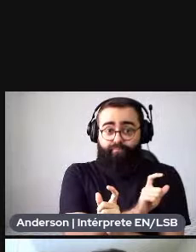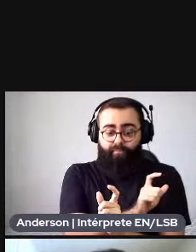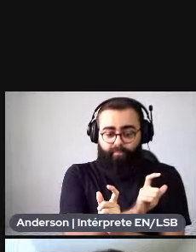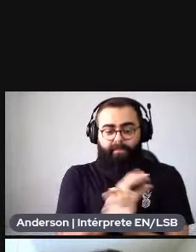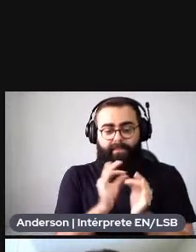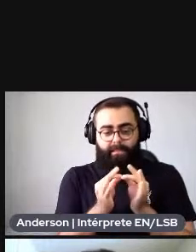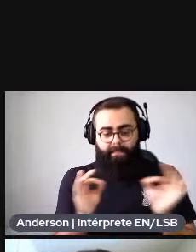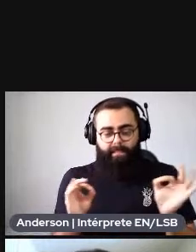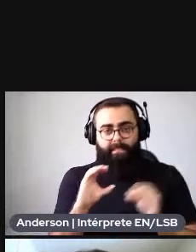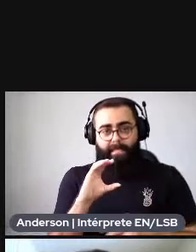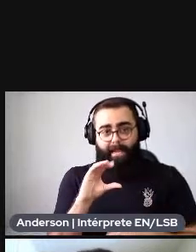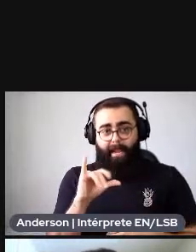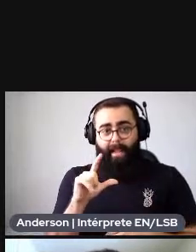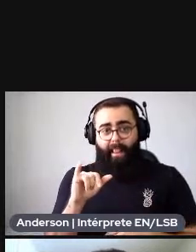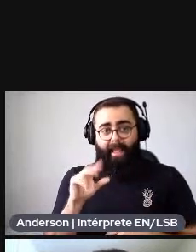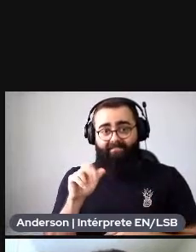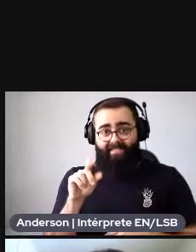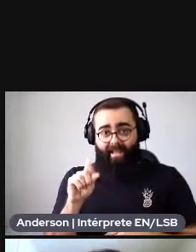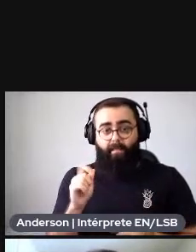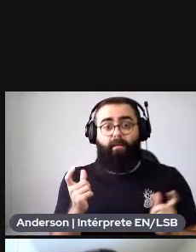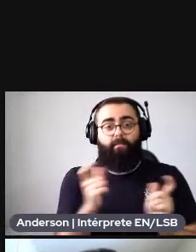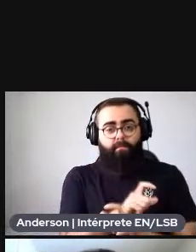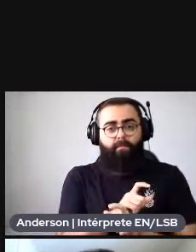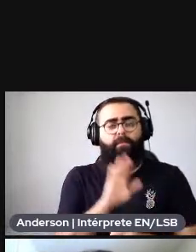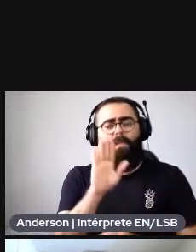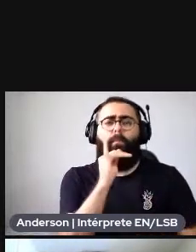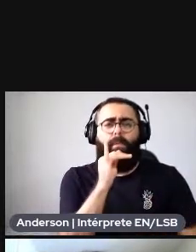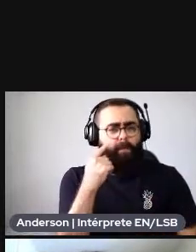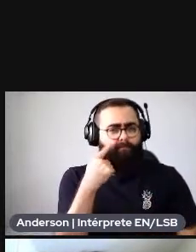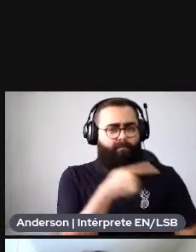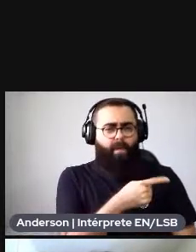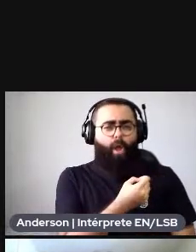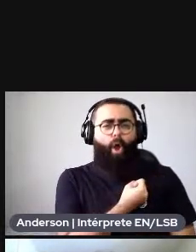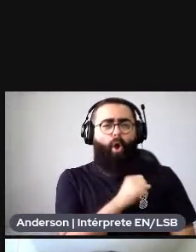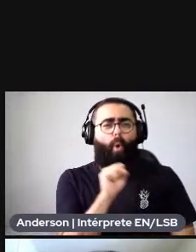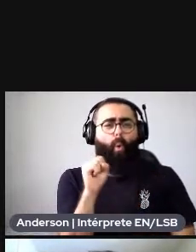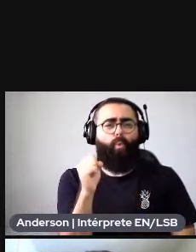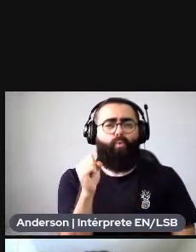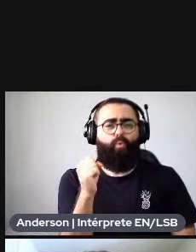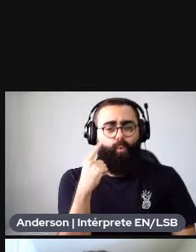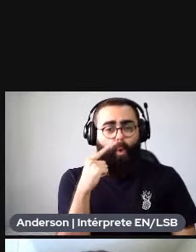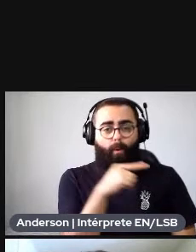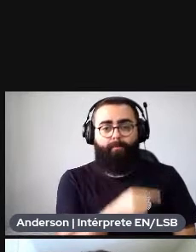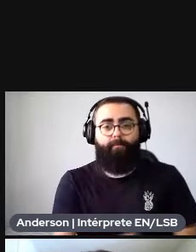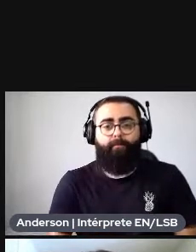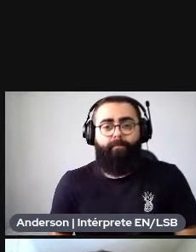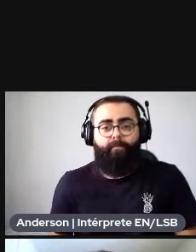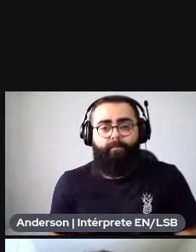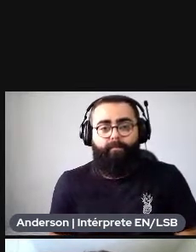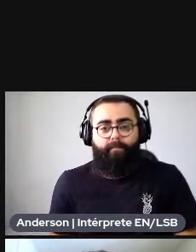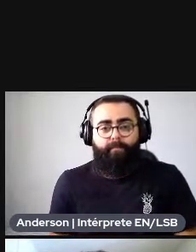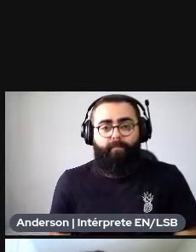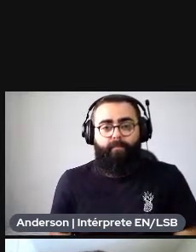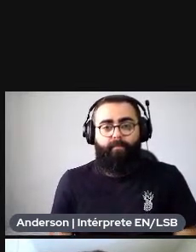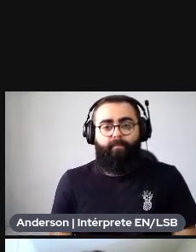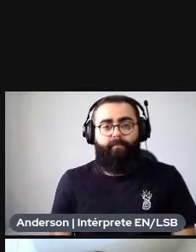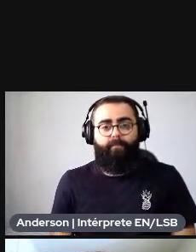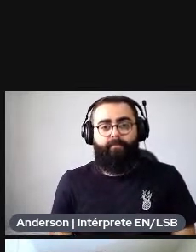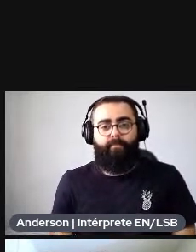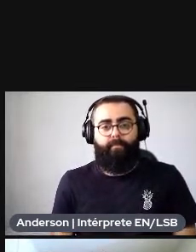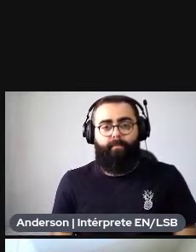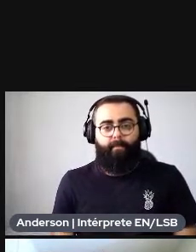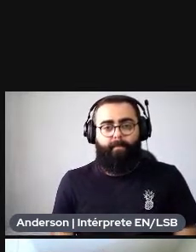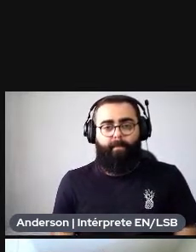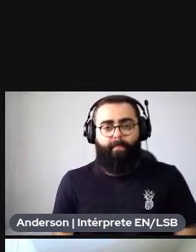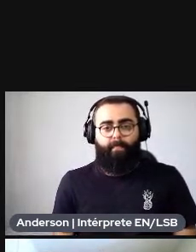Hay que ordenar todo y reescribir bastantes cosas. Ya sabes lo que decía el argentinito